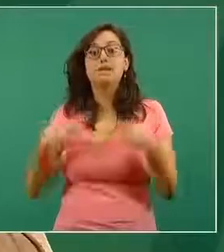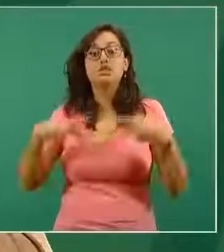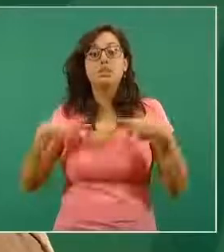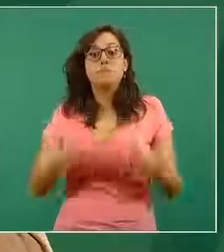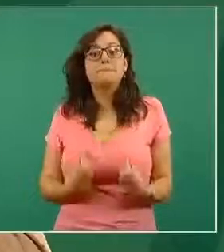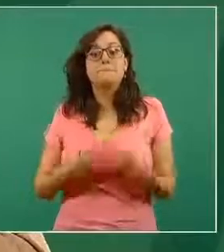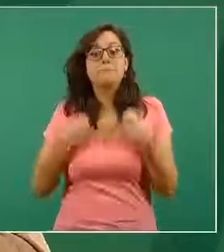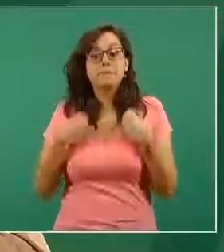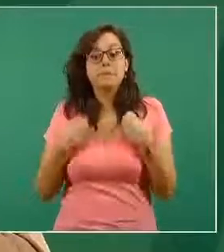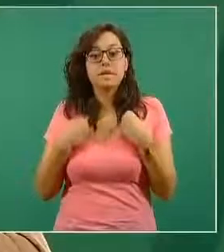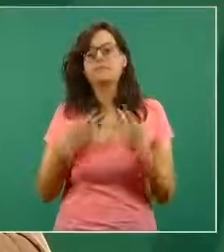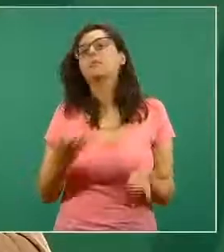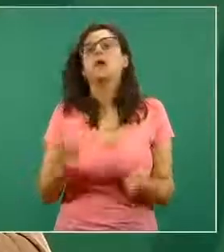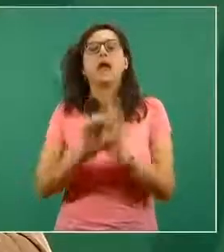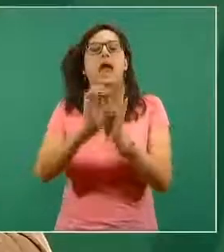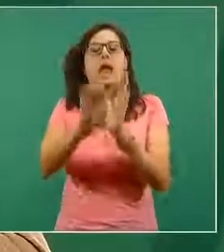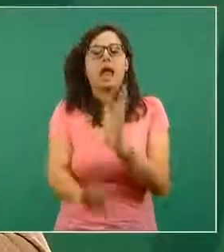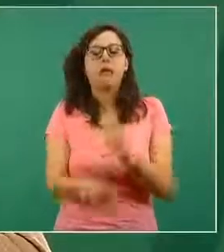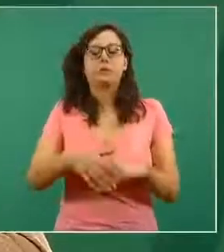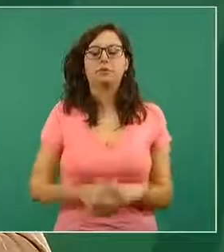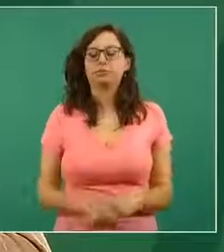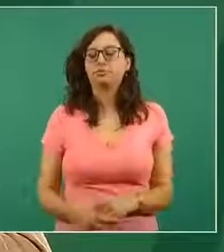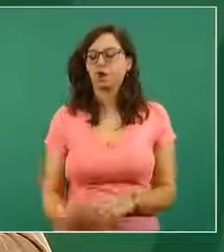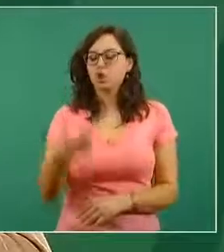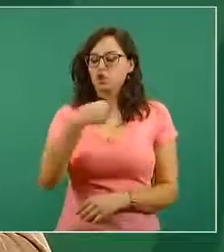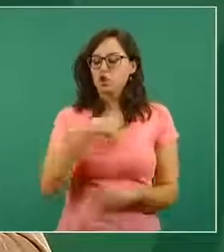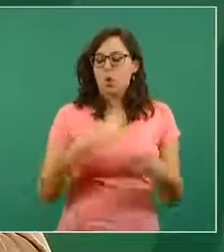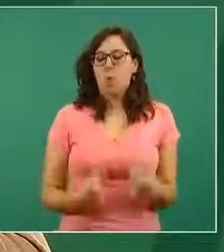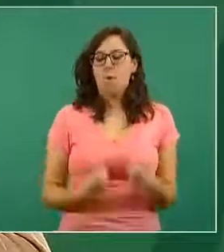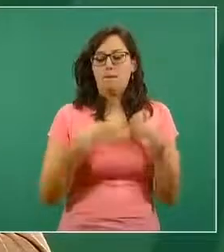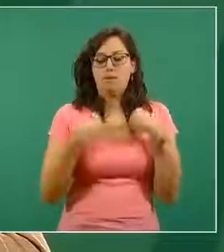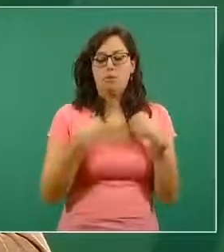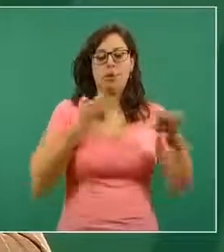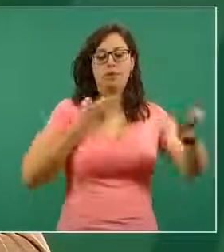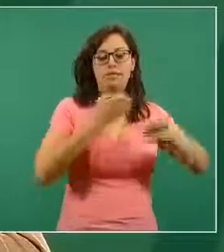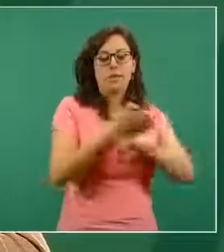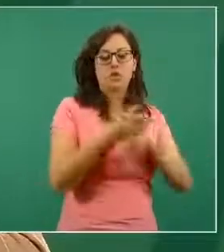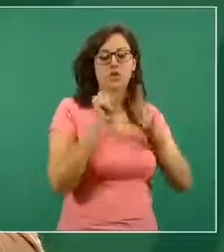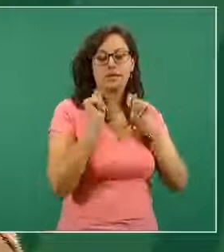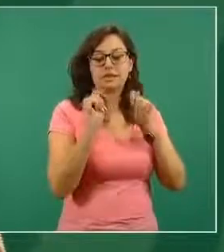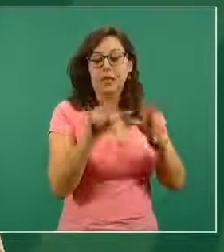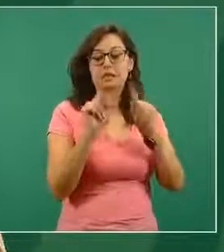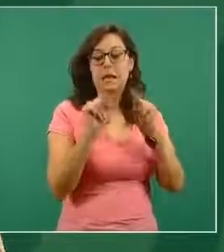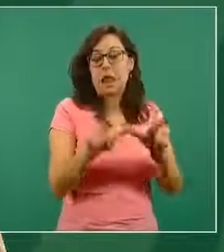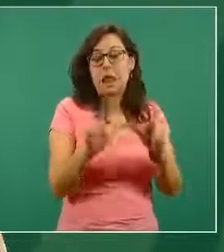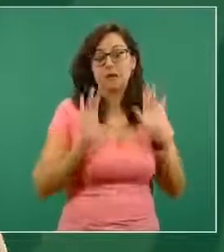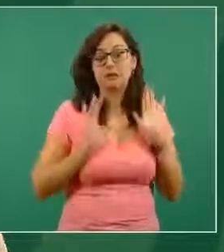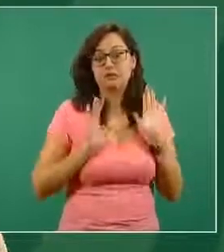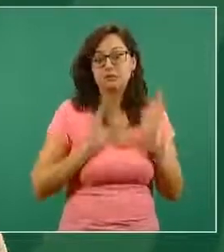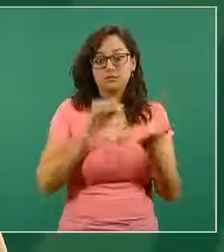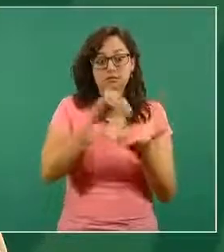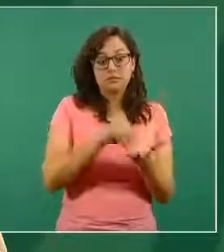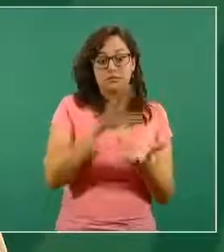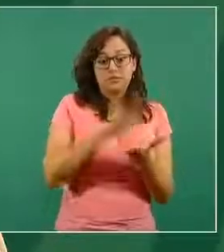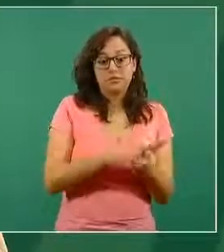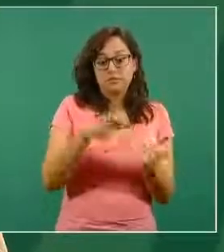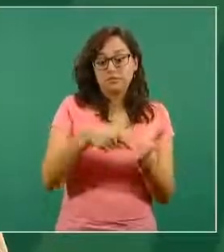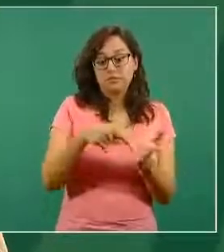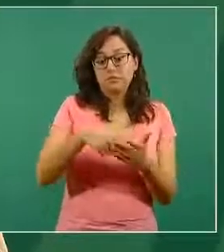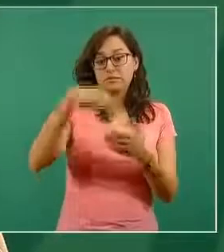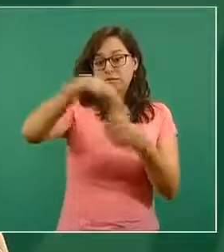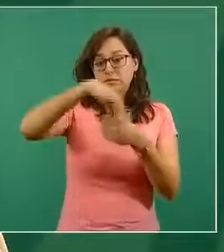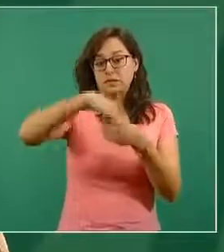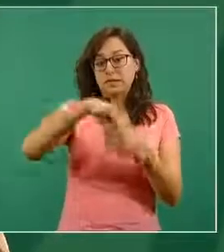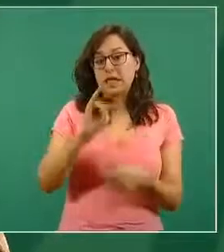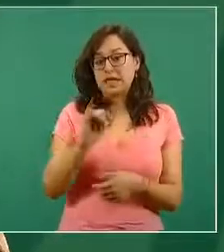Si yo, Juanita Pérez, me identifico que vivo en el estado de Tlaxcala y digo que esa es mi entidad de residencia y presento mi INE, de